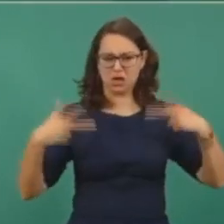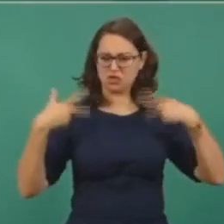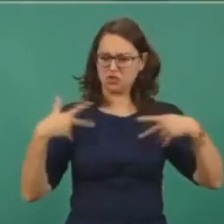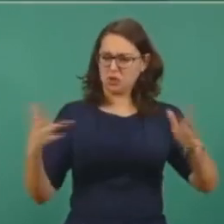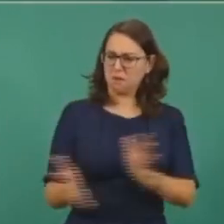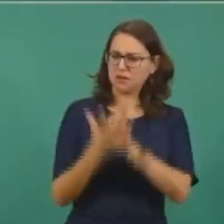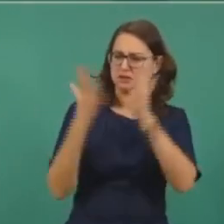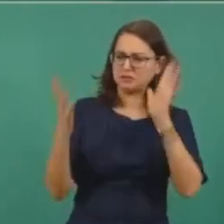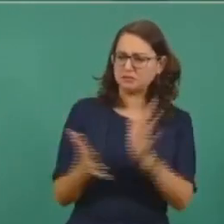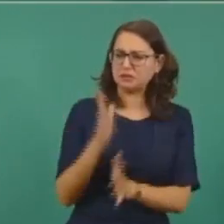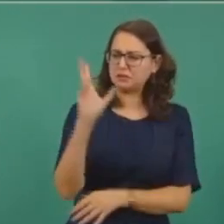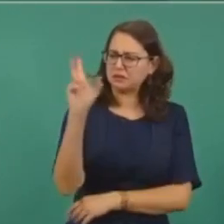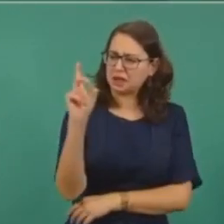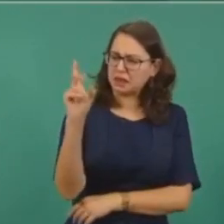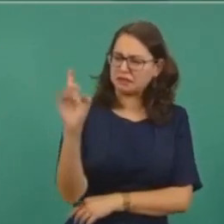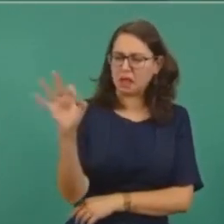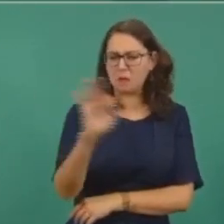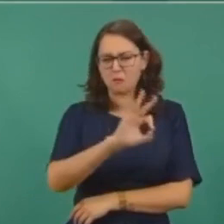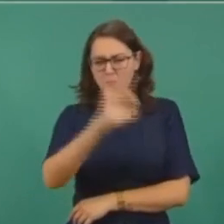y